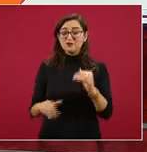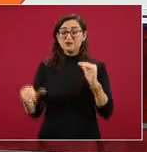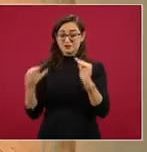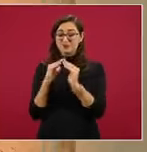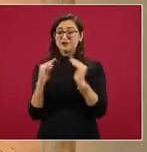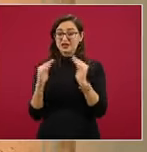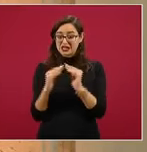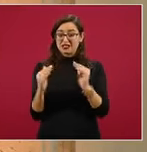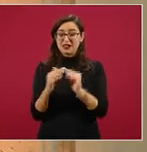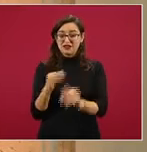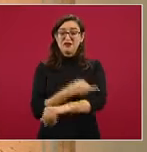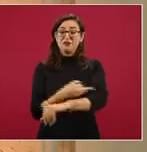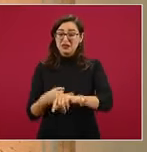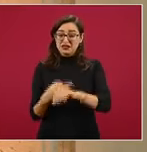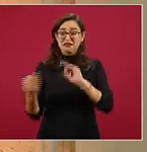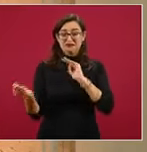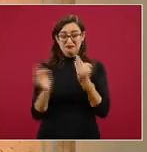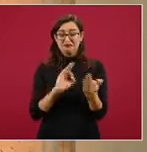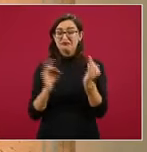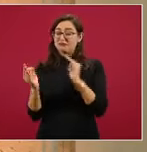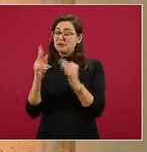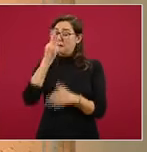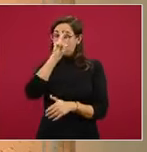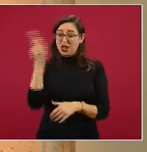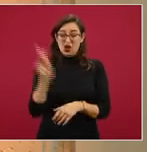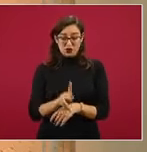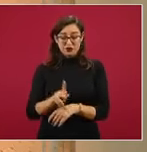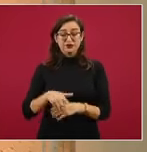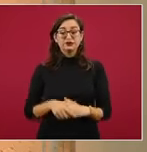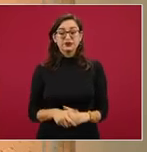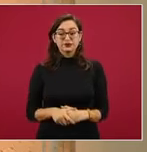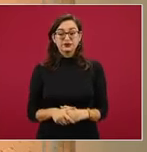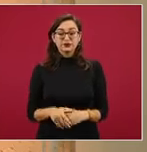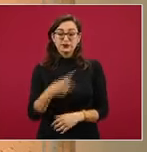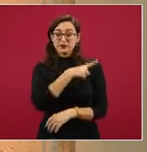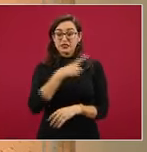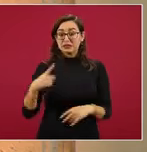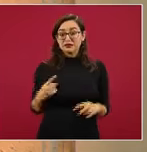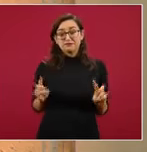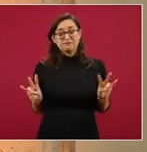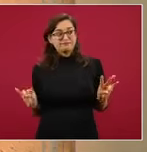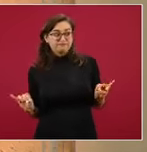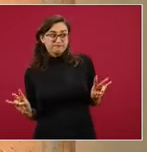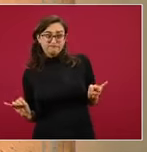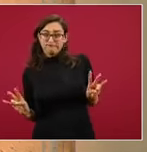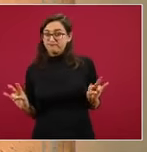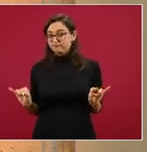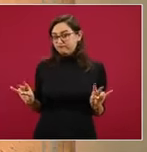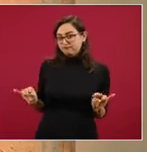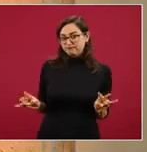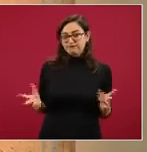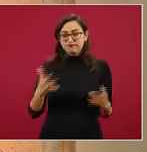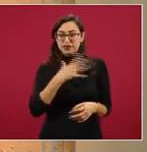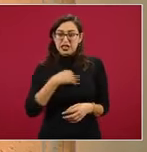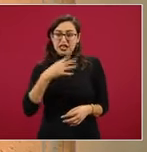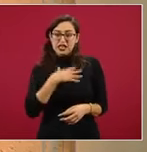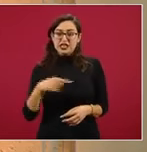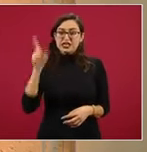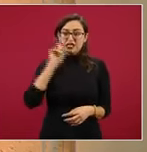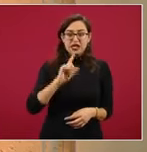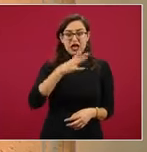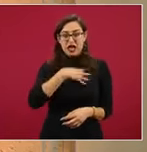círculo más cercano de las mujeres. Hay que estar atentos, hay que estar atentas a nuestras hijas e